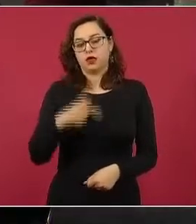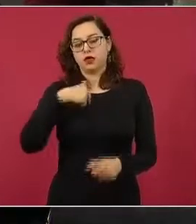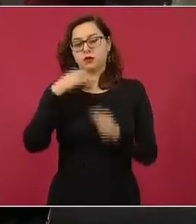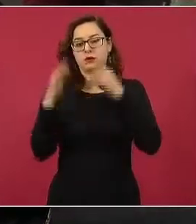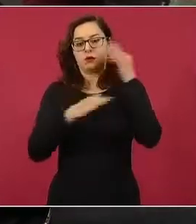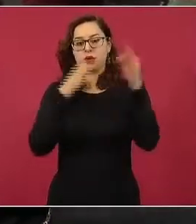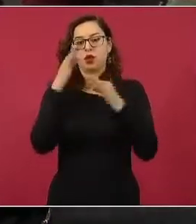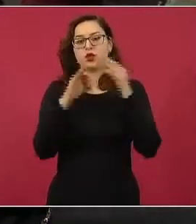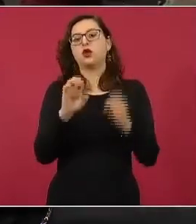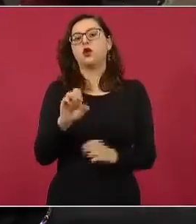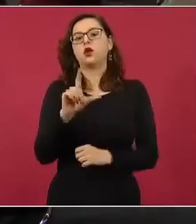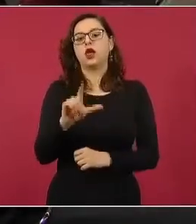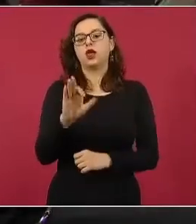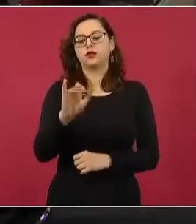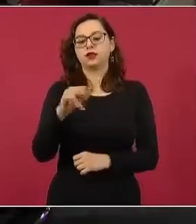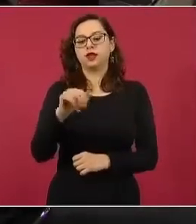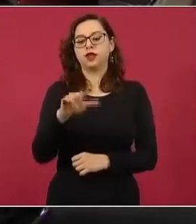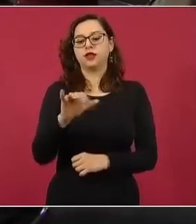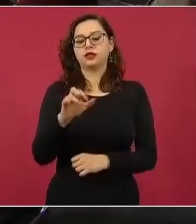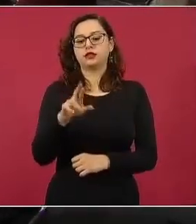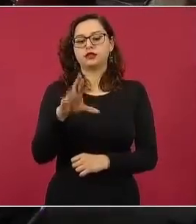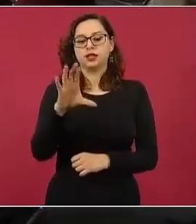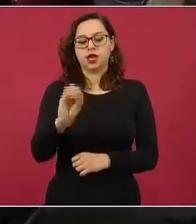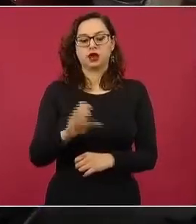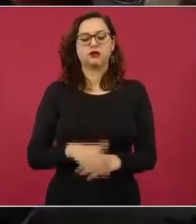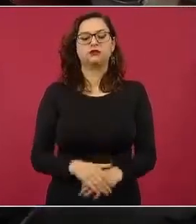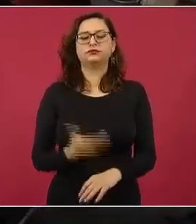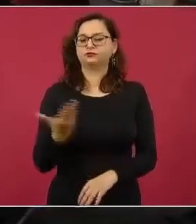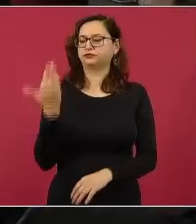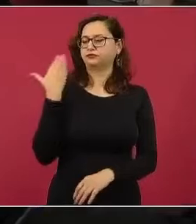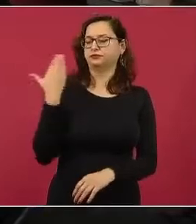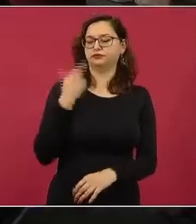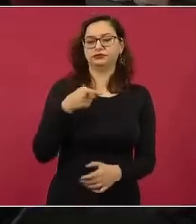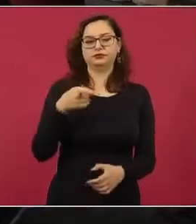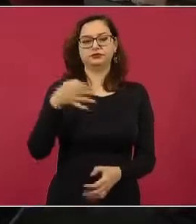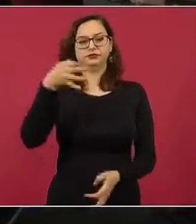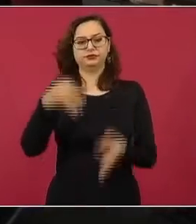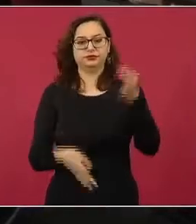estoy seguro que vamos a lograr mejorar, ¿no?,